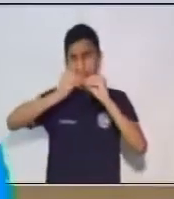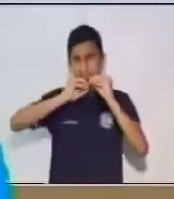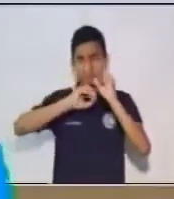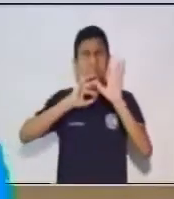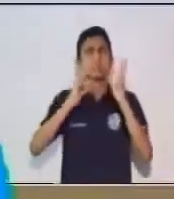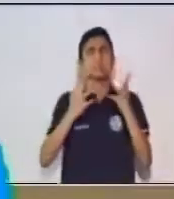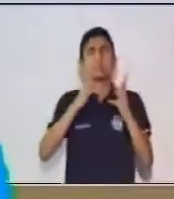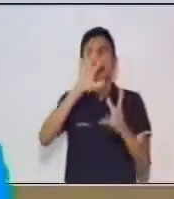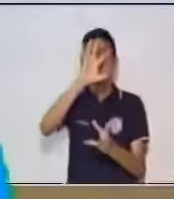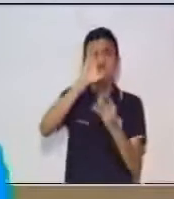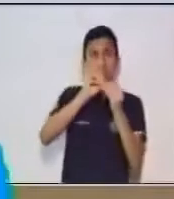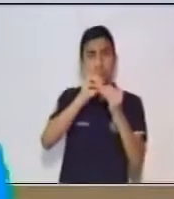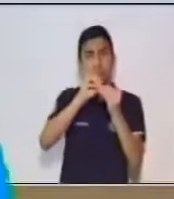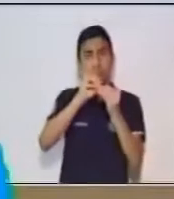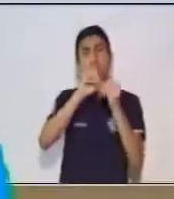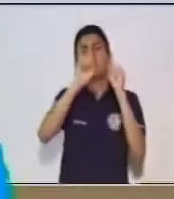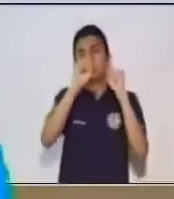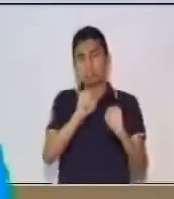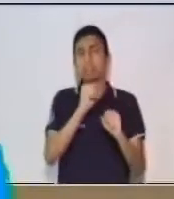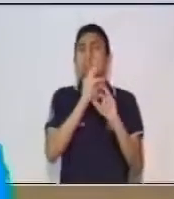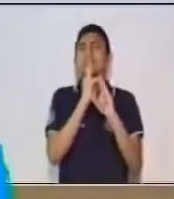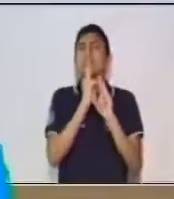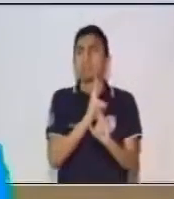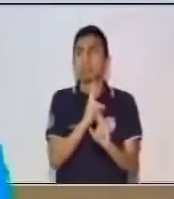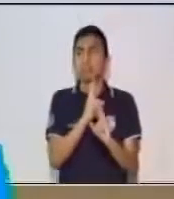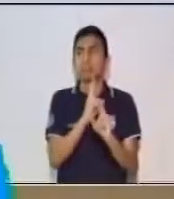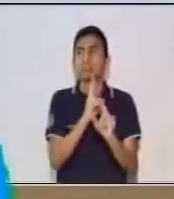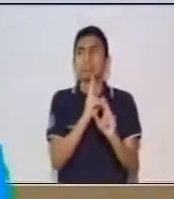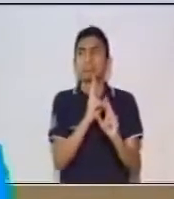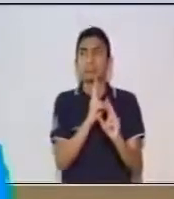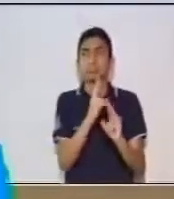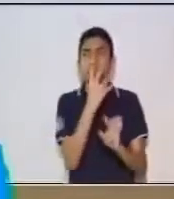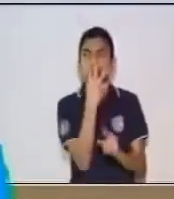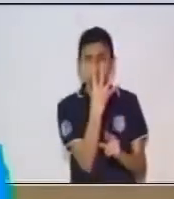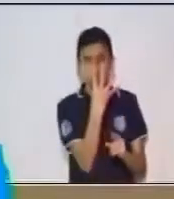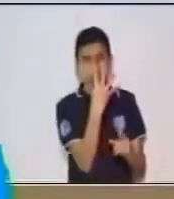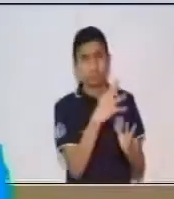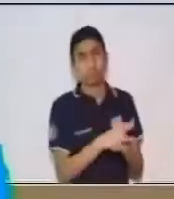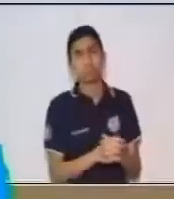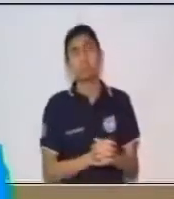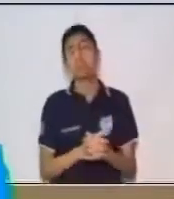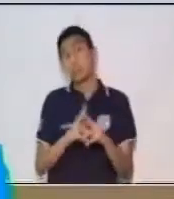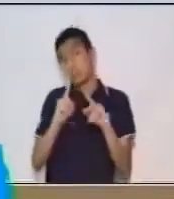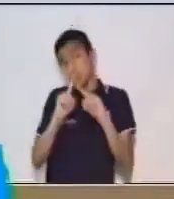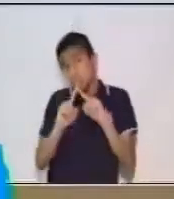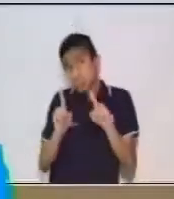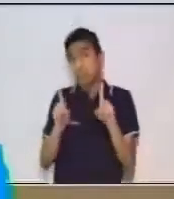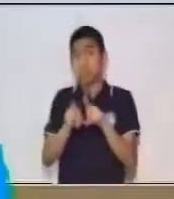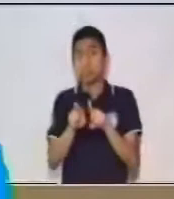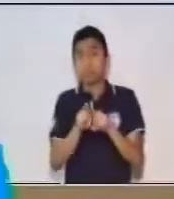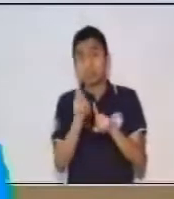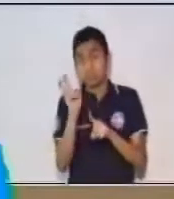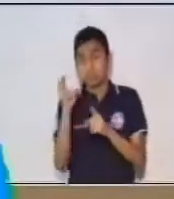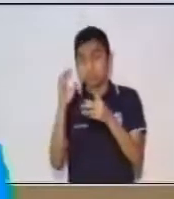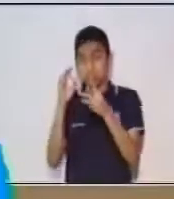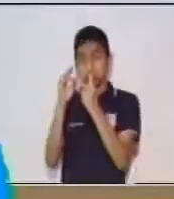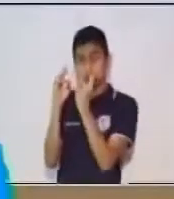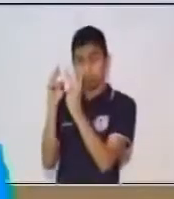que sumados nos den 4. Pero también esos dos